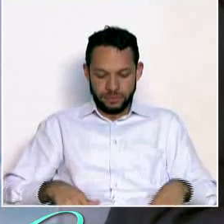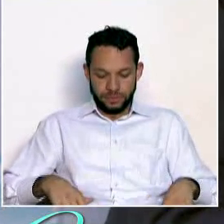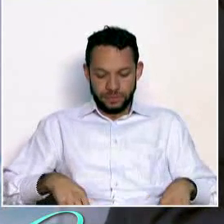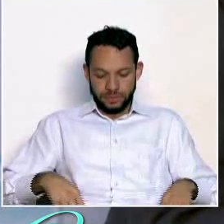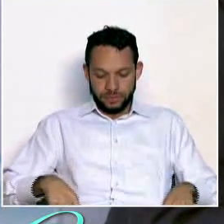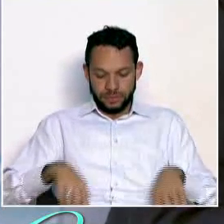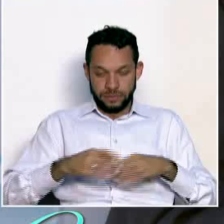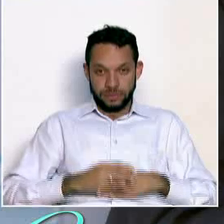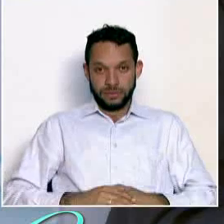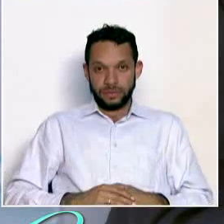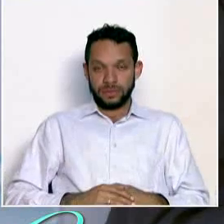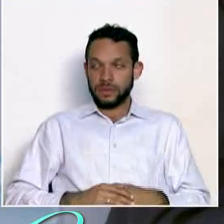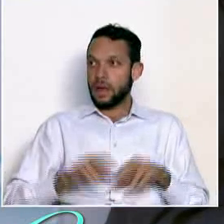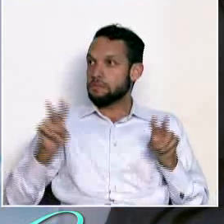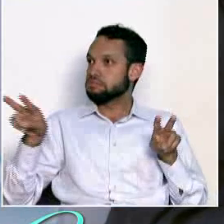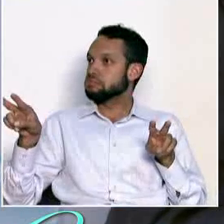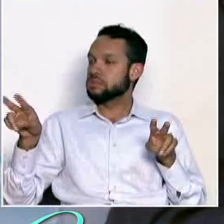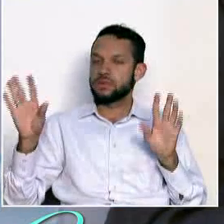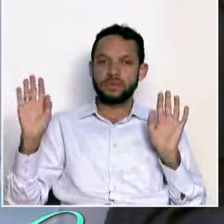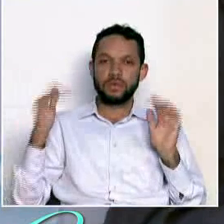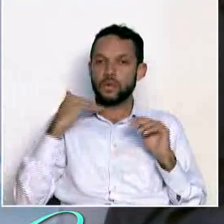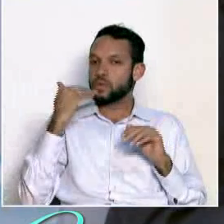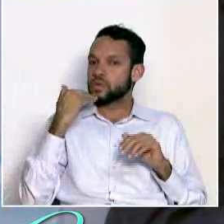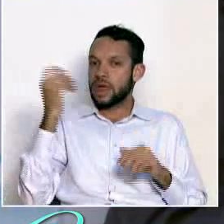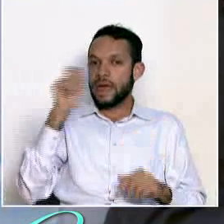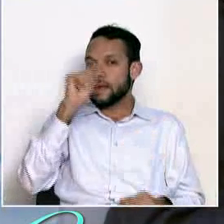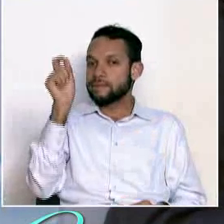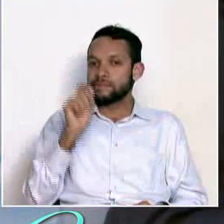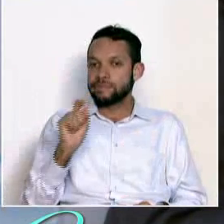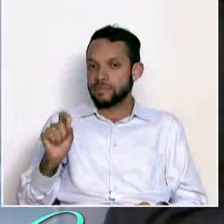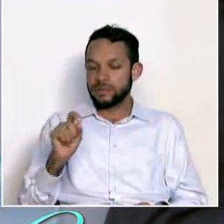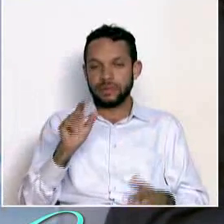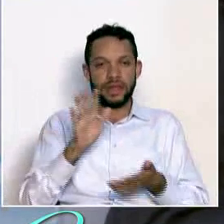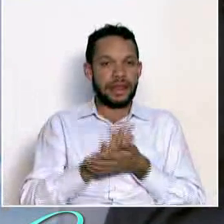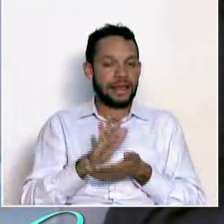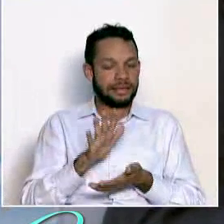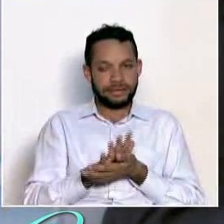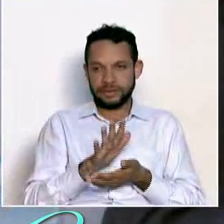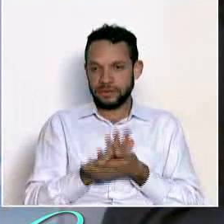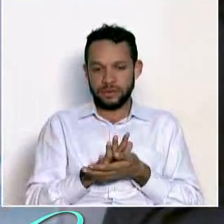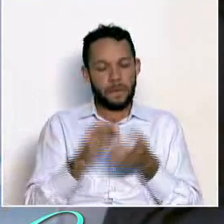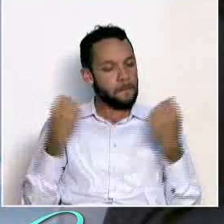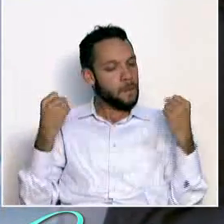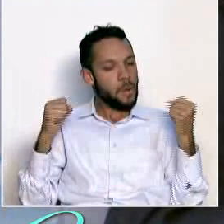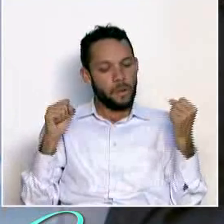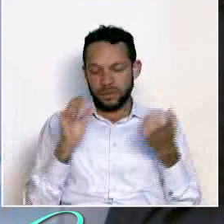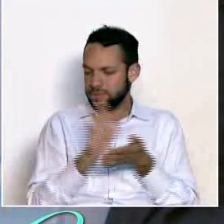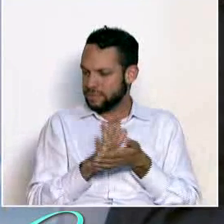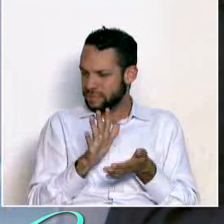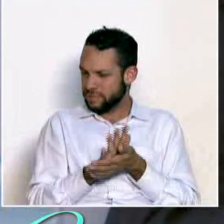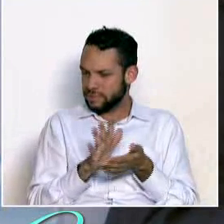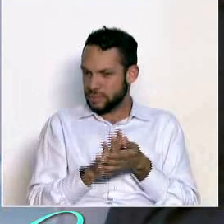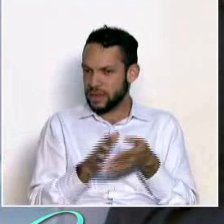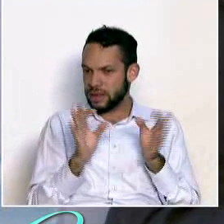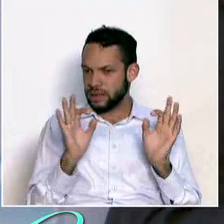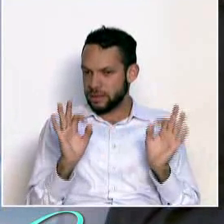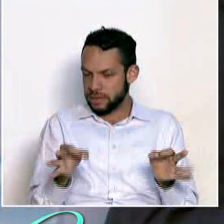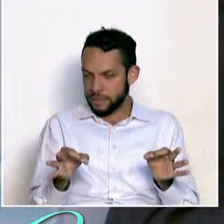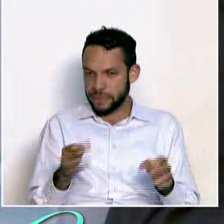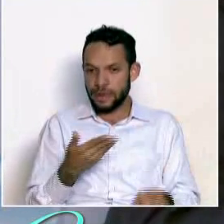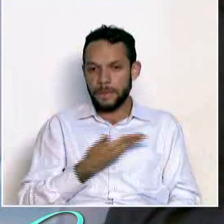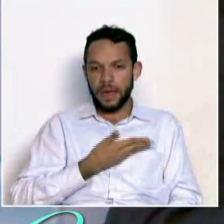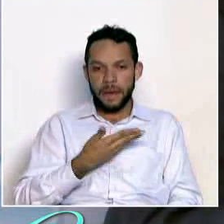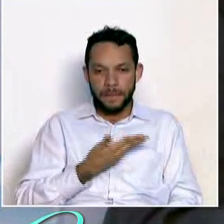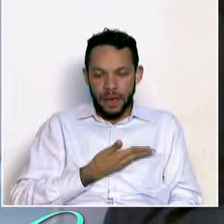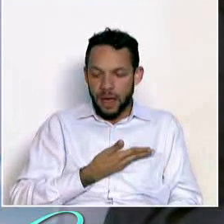No la puedo describir bien, ¿no? Bien, no te preocupes. Trata de encontrar ahora a tu mamá